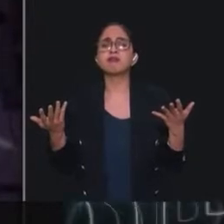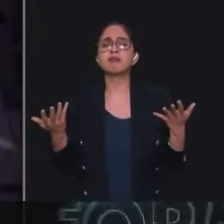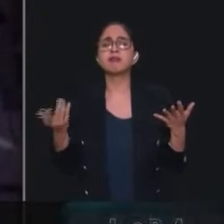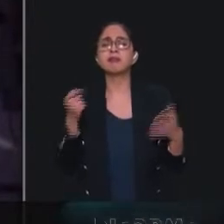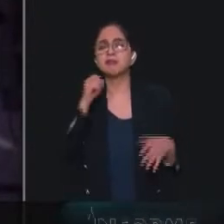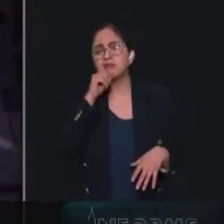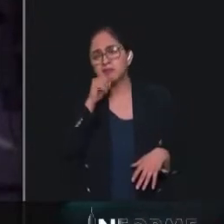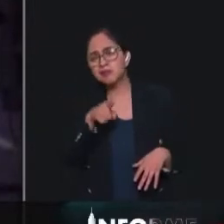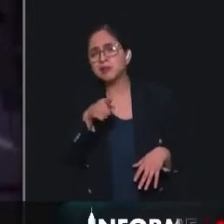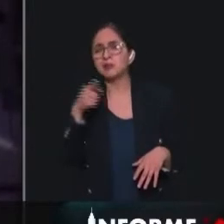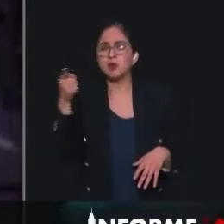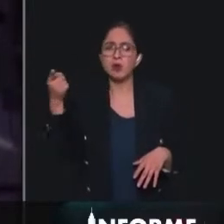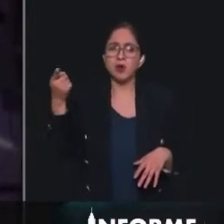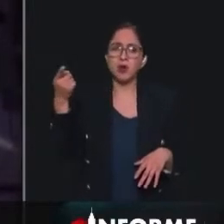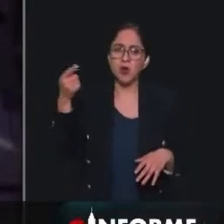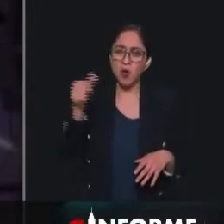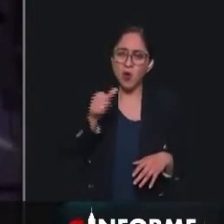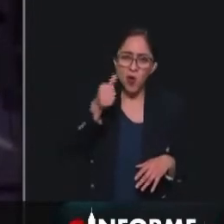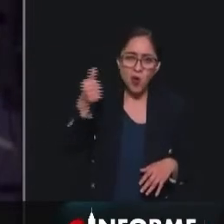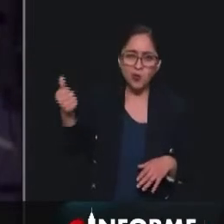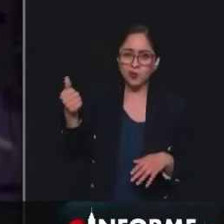estos medios nativos de internet,